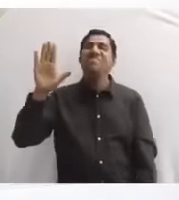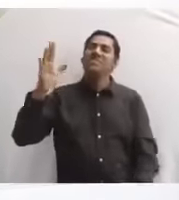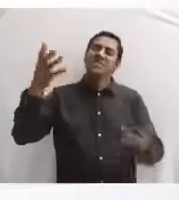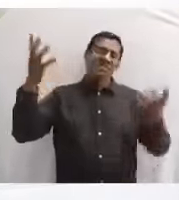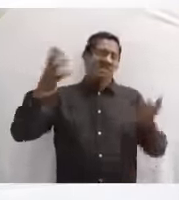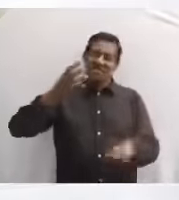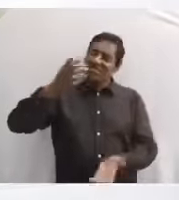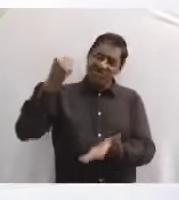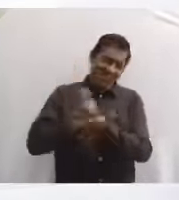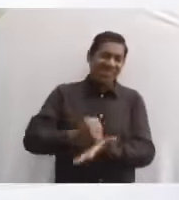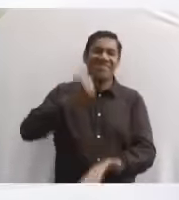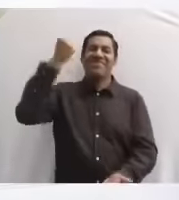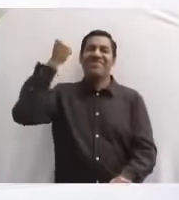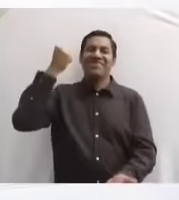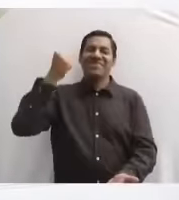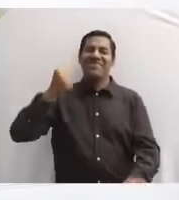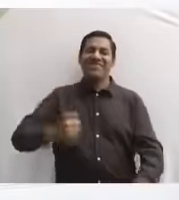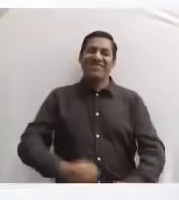¡Aprobado!